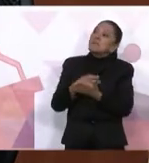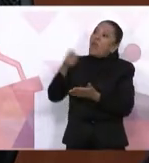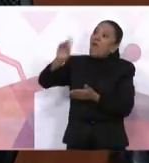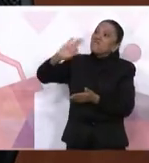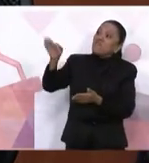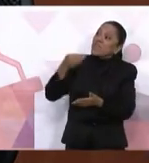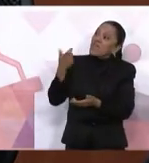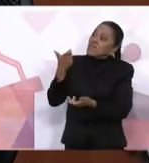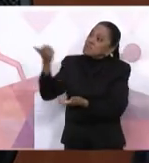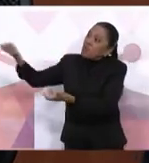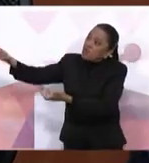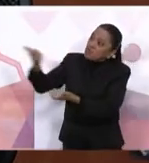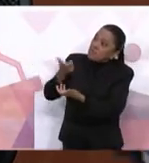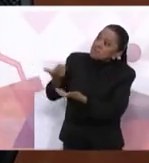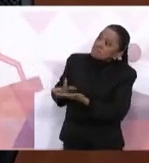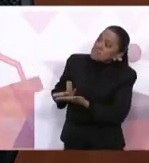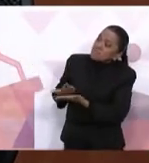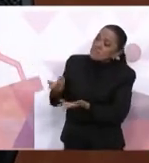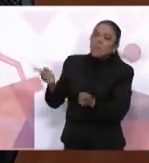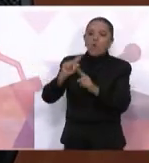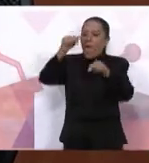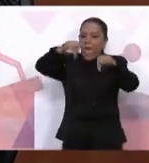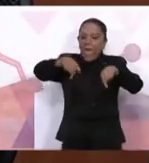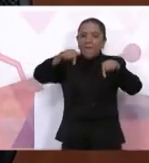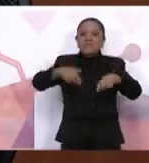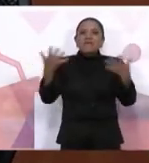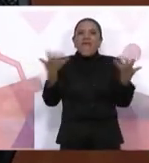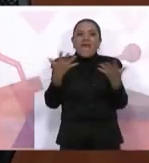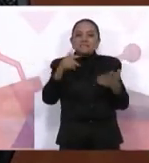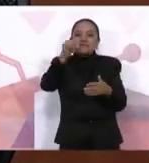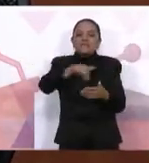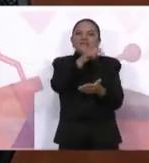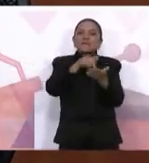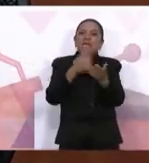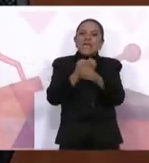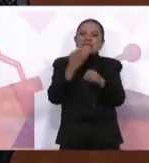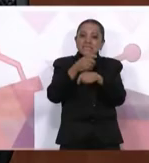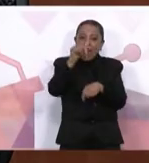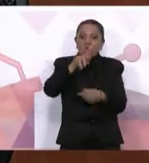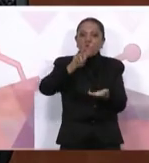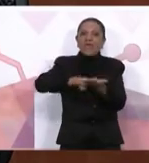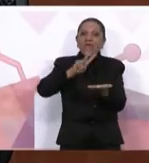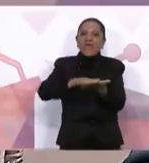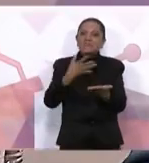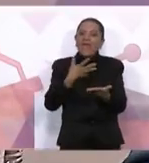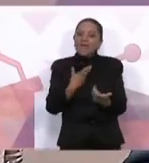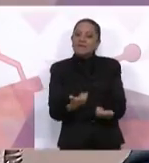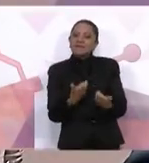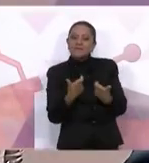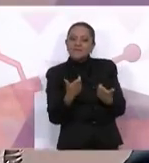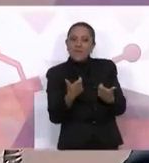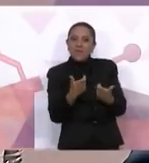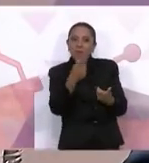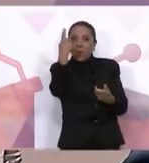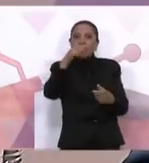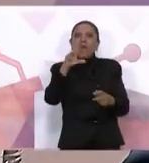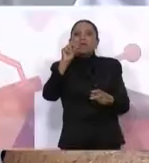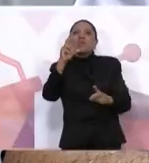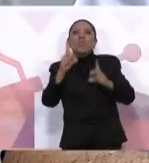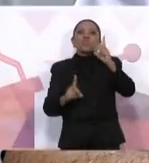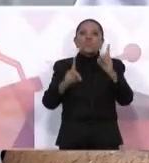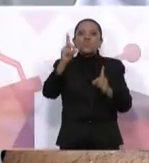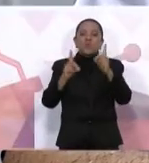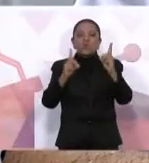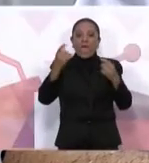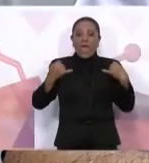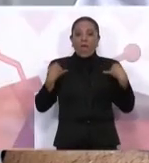para que sea precisamente la garantía y no hay certidumbre los jóvenes que están estudiando van a trabajar con esta beca a nec